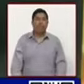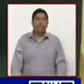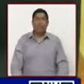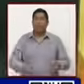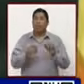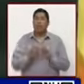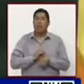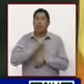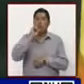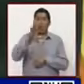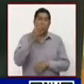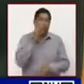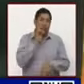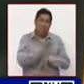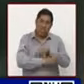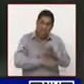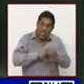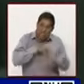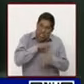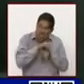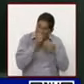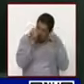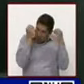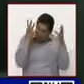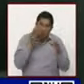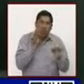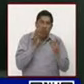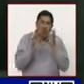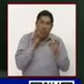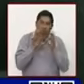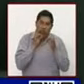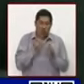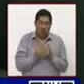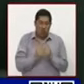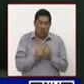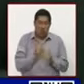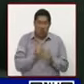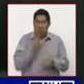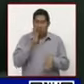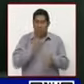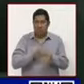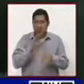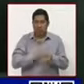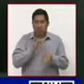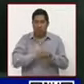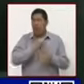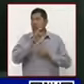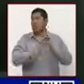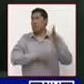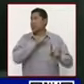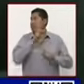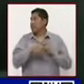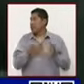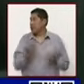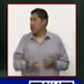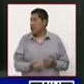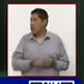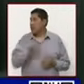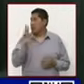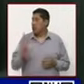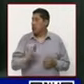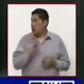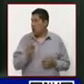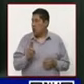Hacer conocer un caso de estafa grabada y esto llegar con un mensaje a la población sobre el